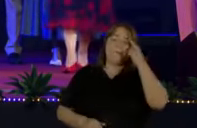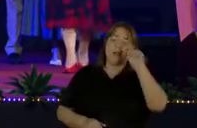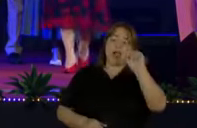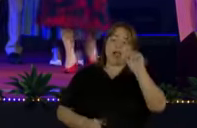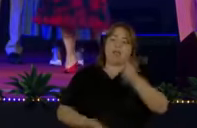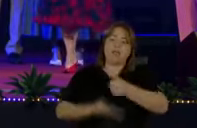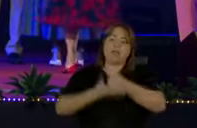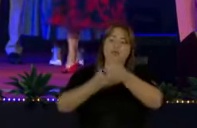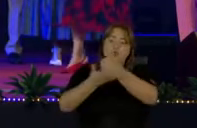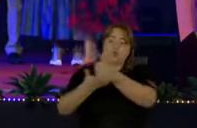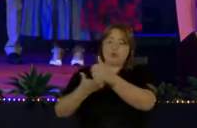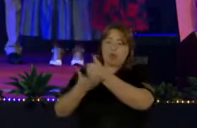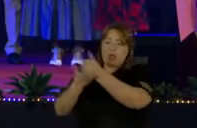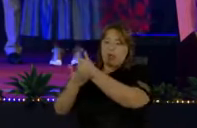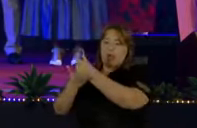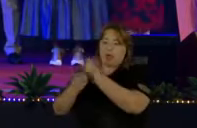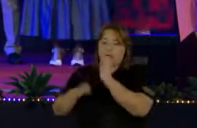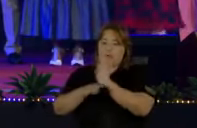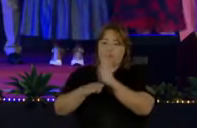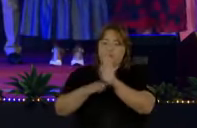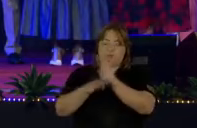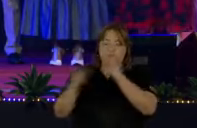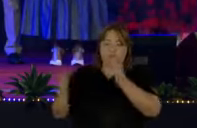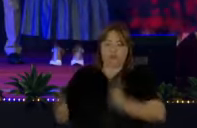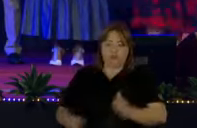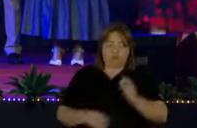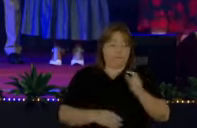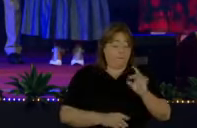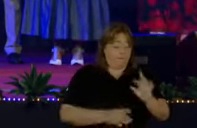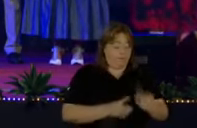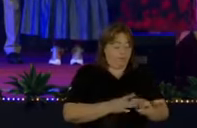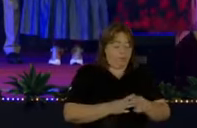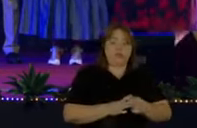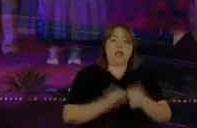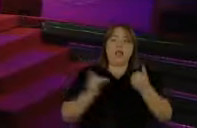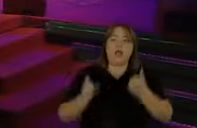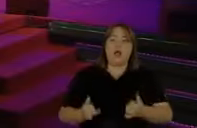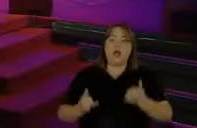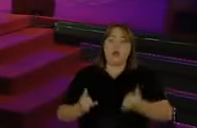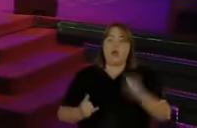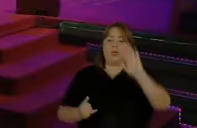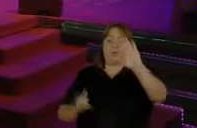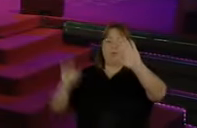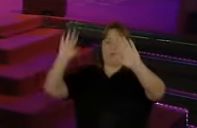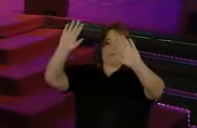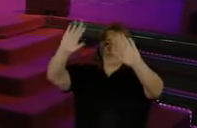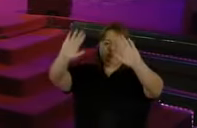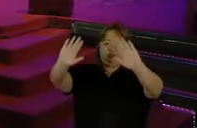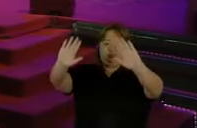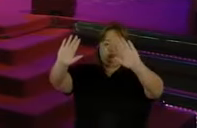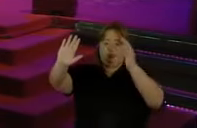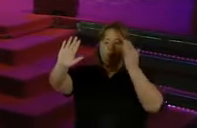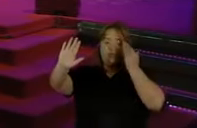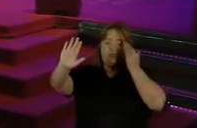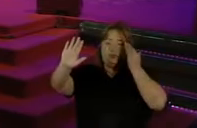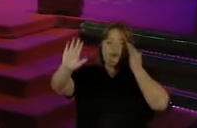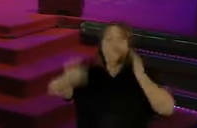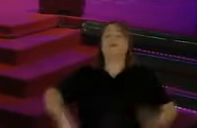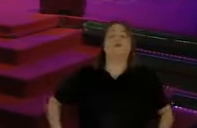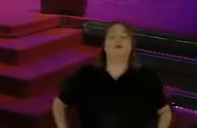empresarios y a aquellos que quieren emprender una empresa. Sean más que bendecidos. Póngase de pie, vamos a extender nuestras manos. Sabemos que